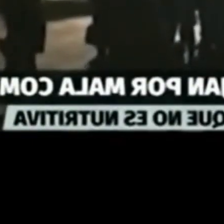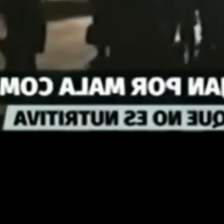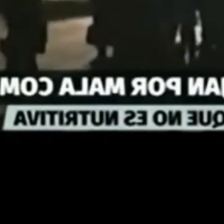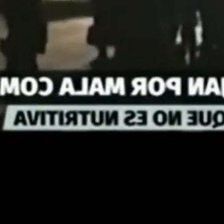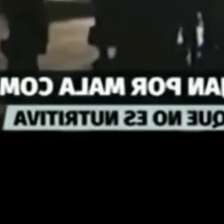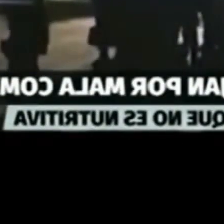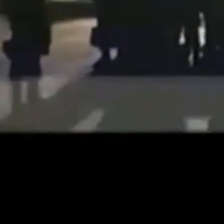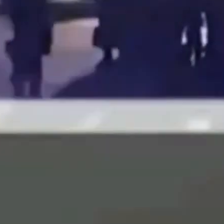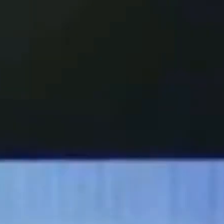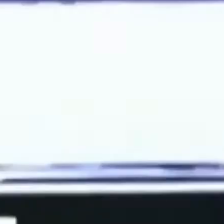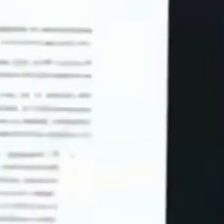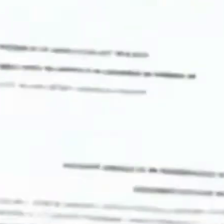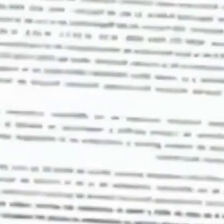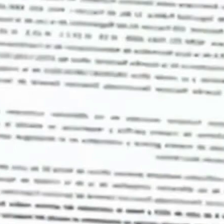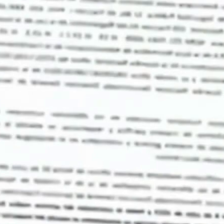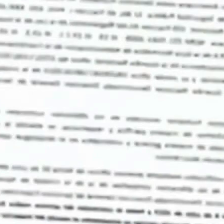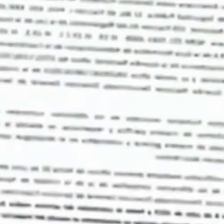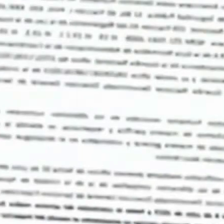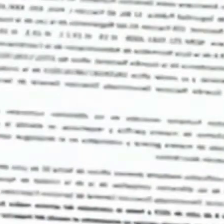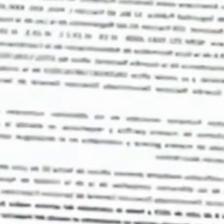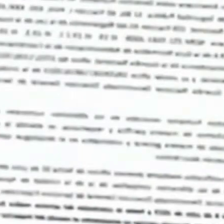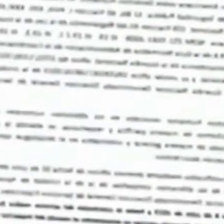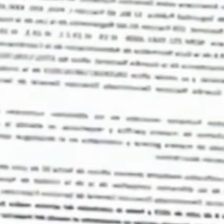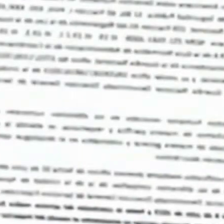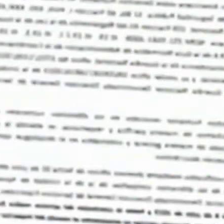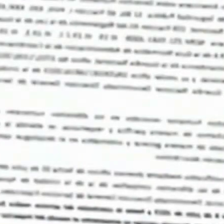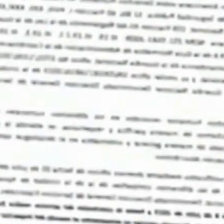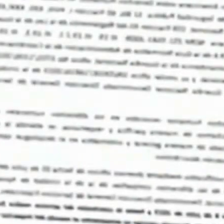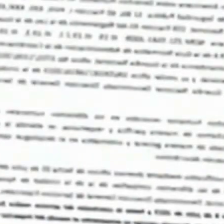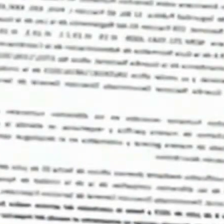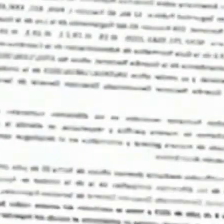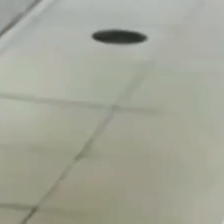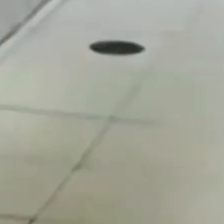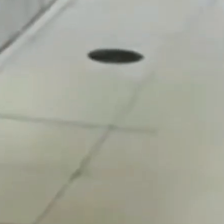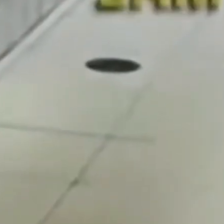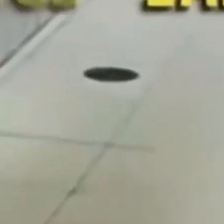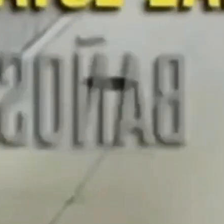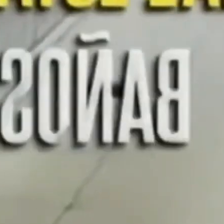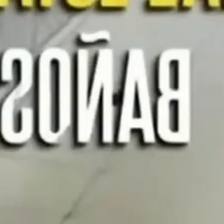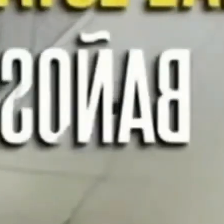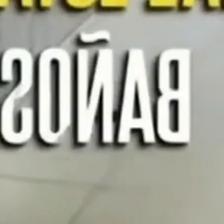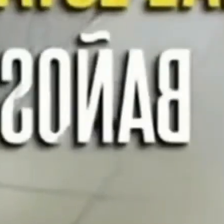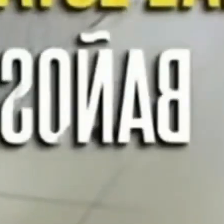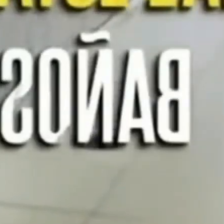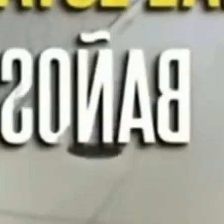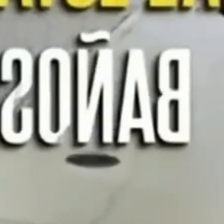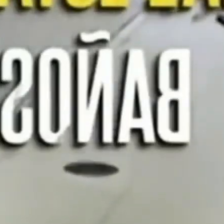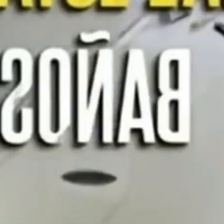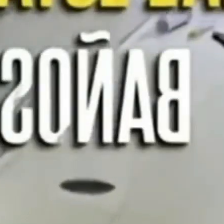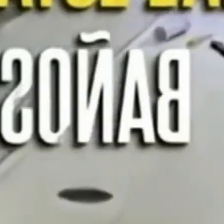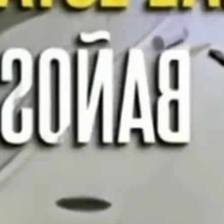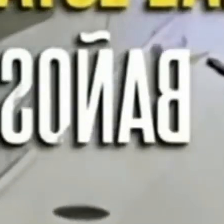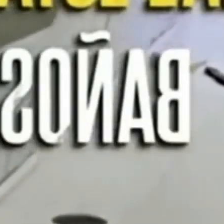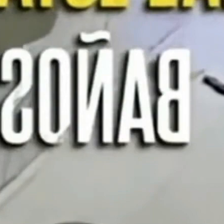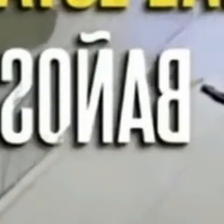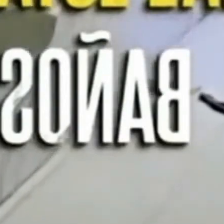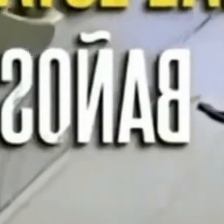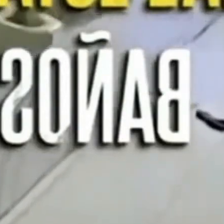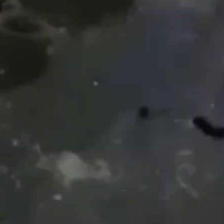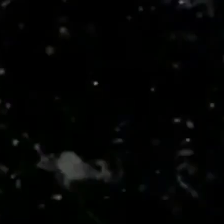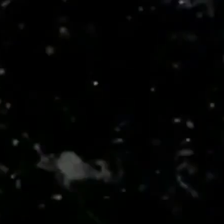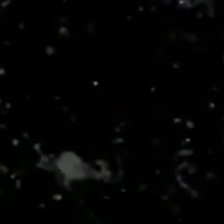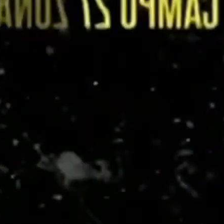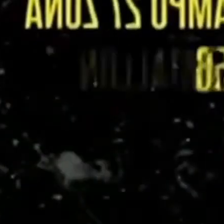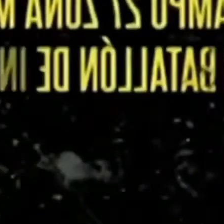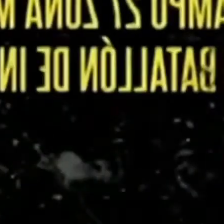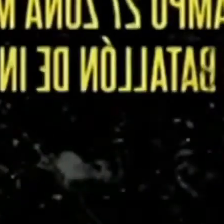qué? Porque lo hizo mal. En el documento, los elementos de la Guardia Nacional agregaron imágenes que muestran el mal estado en el que se encuentran